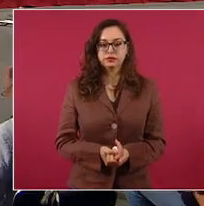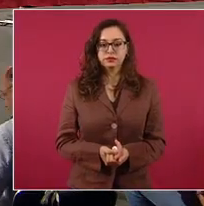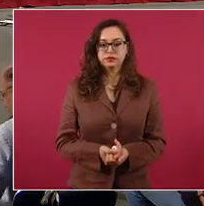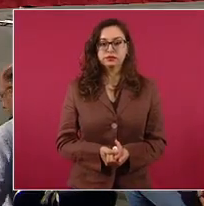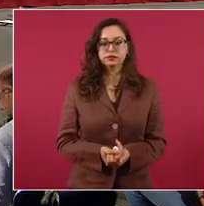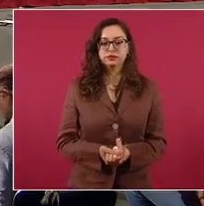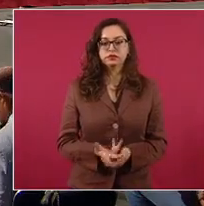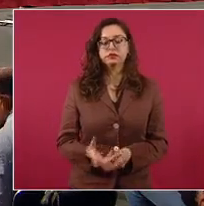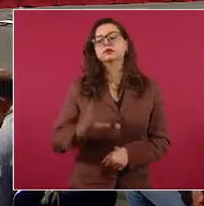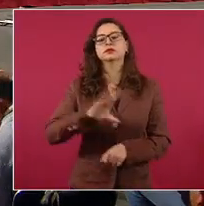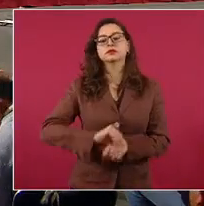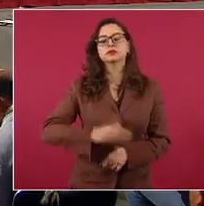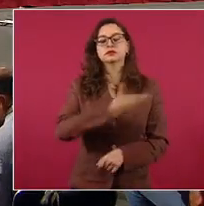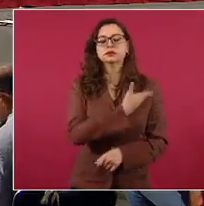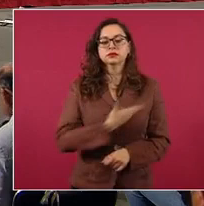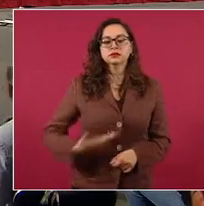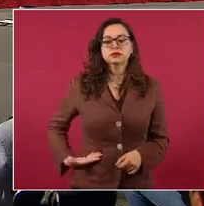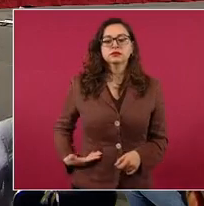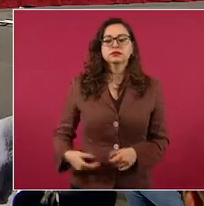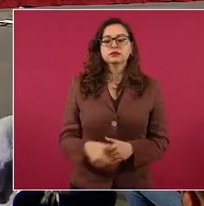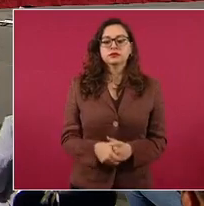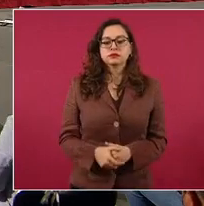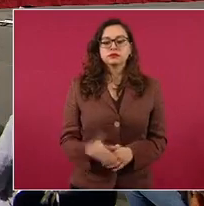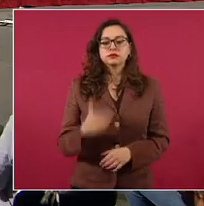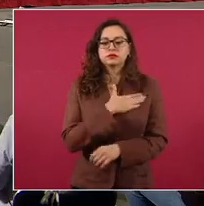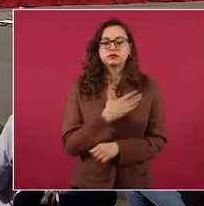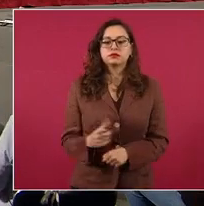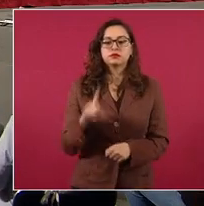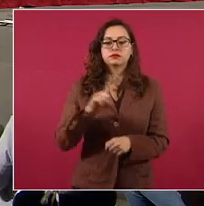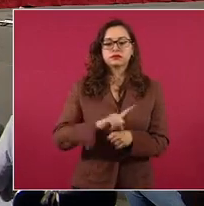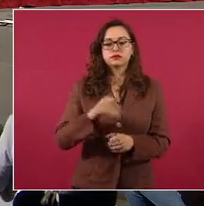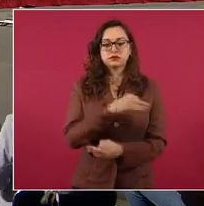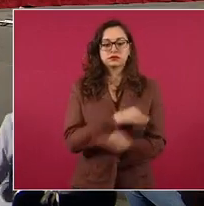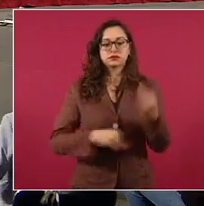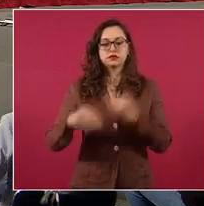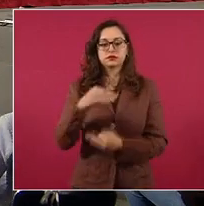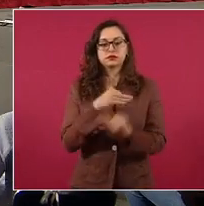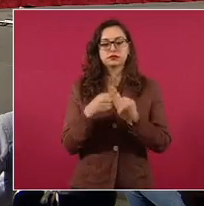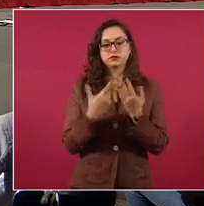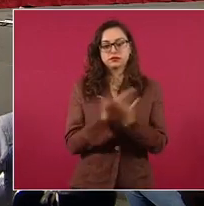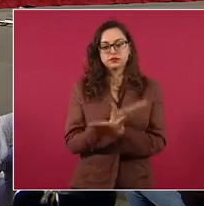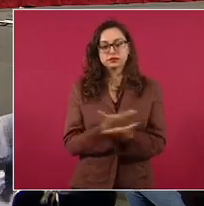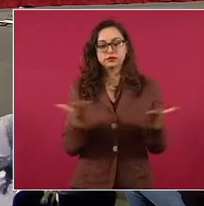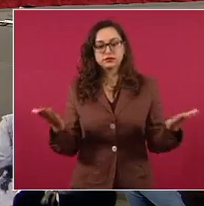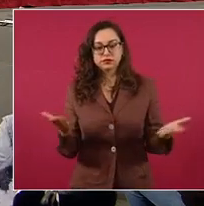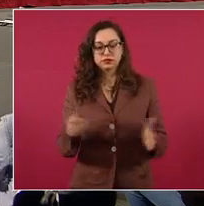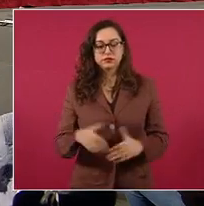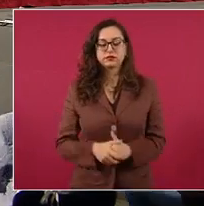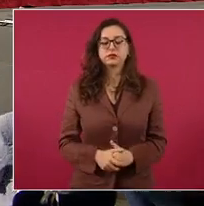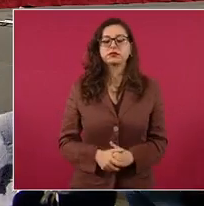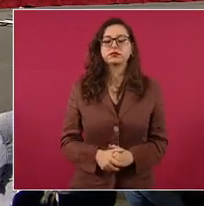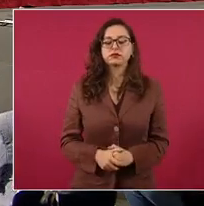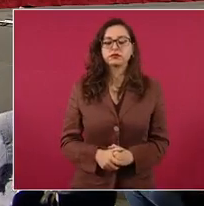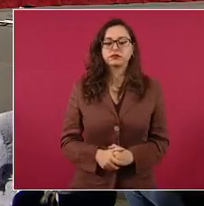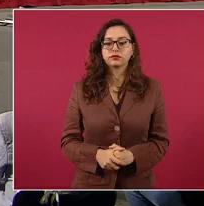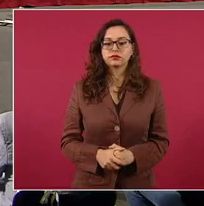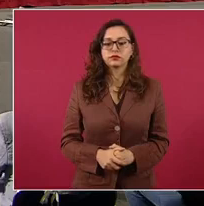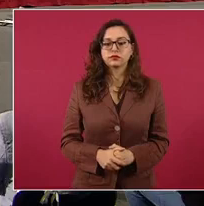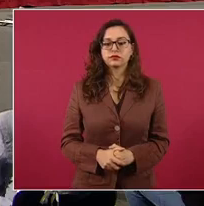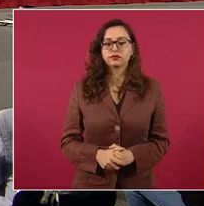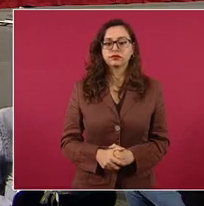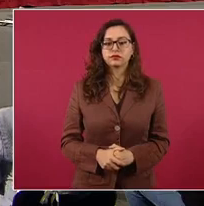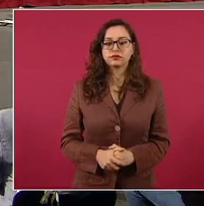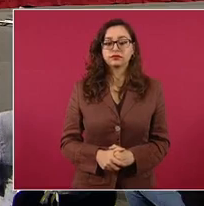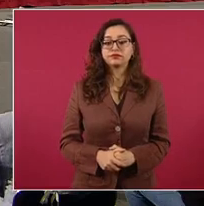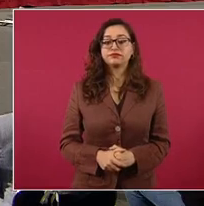Con su permiso, señor presidente, buenos días, tengan todas y todos. Continuamos con los actos de